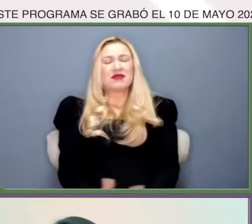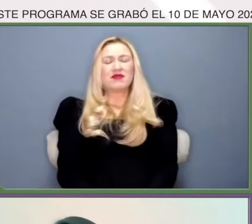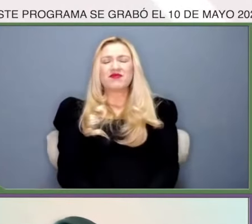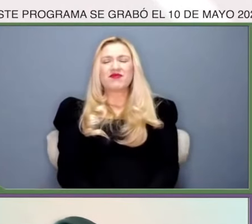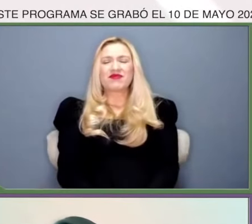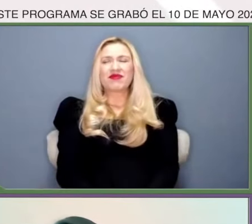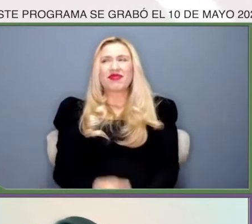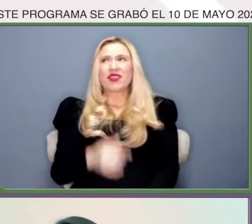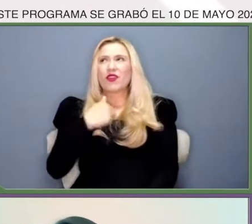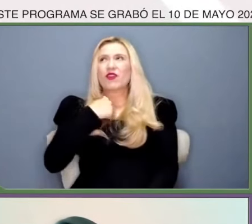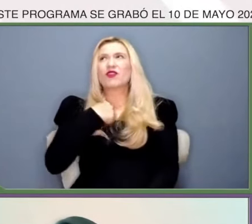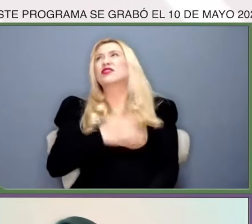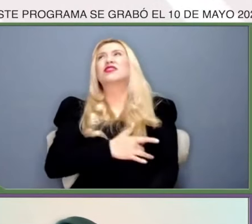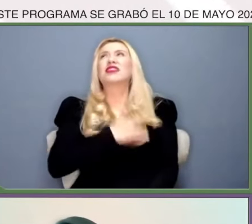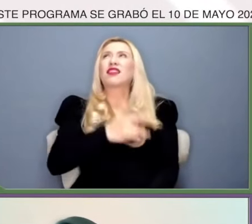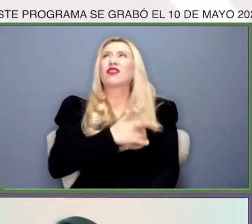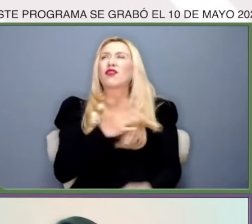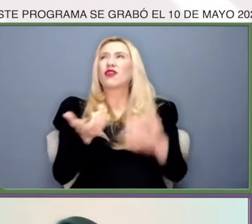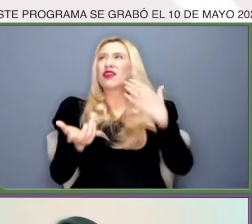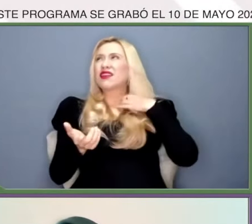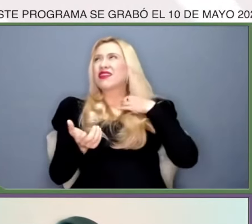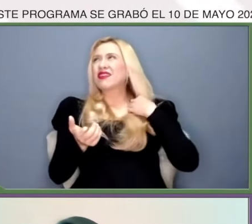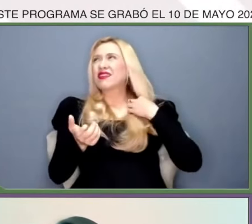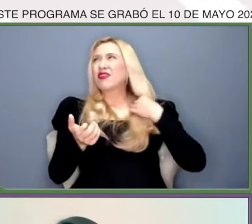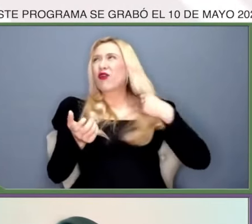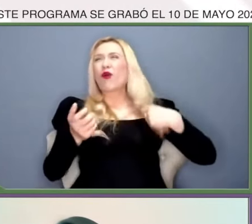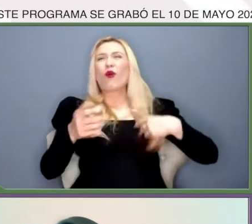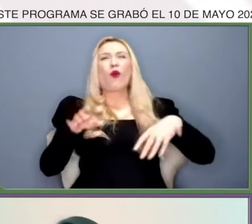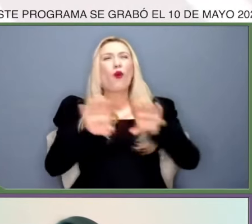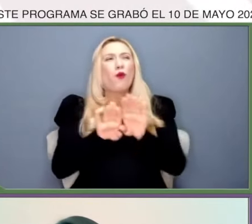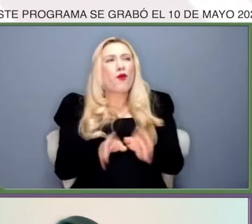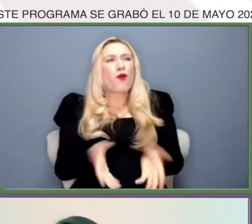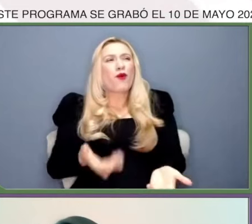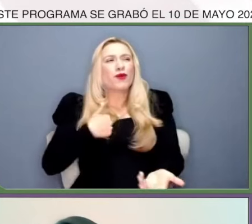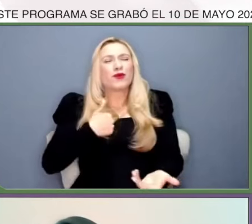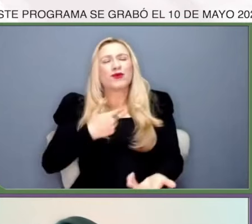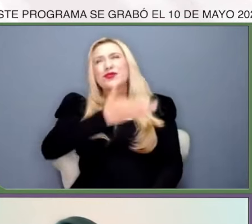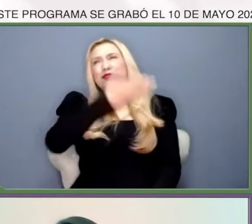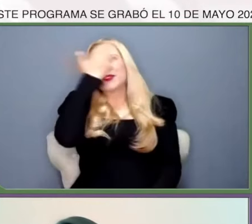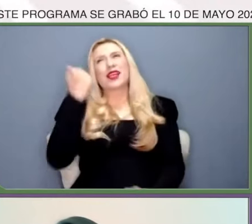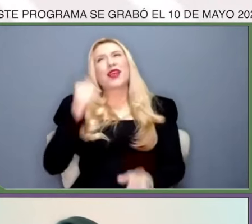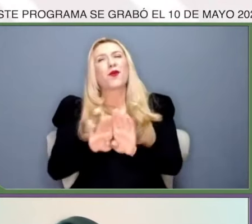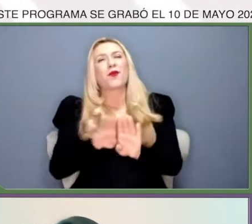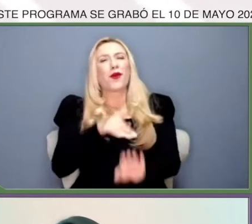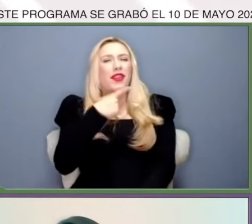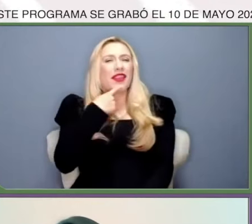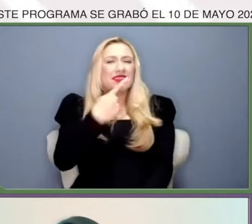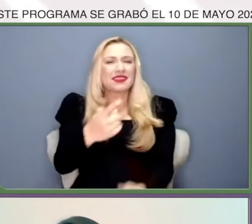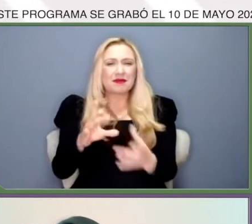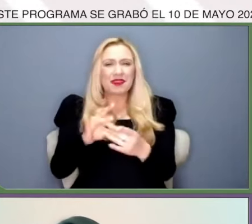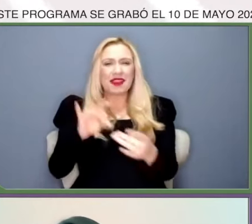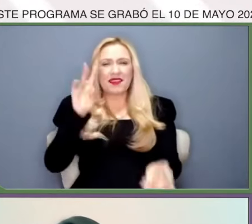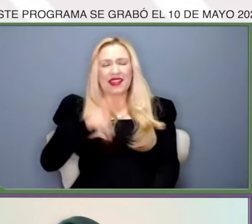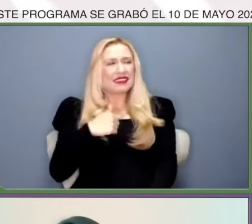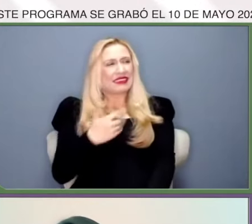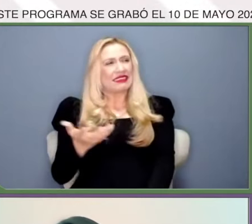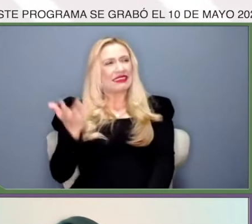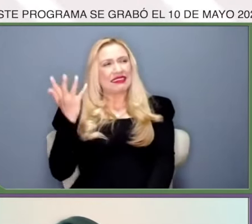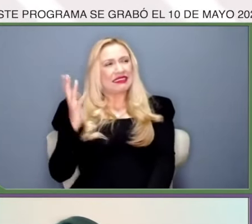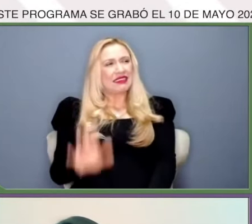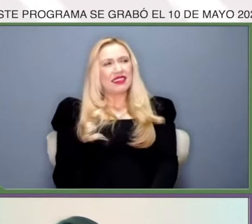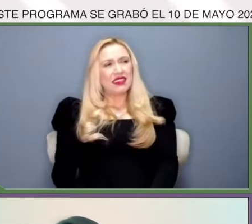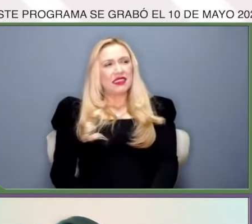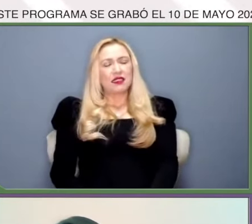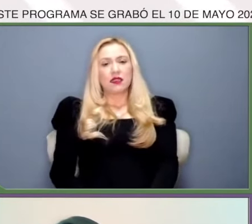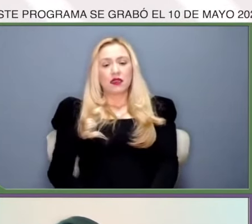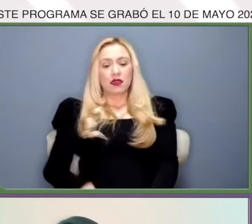no sé, no sé ni siquiera qué palabras, con qué palabras describir esto. Y bueno, entonces estas familias tienen